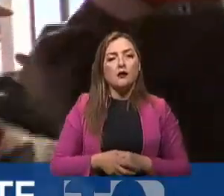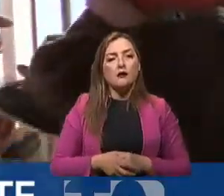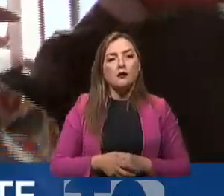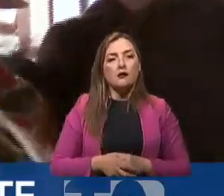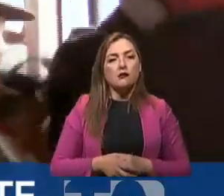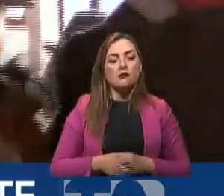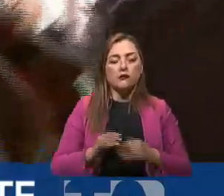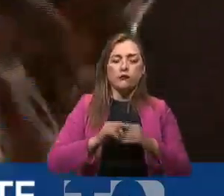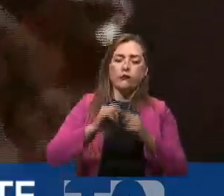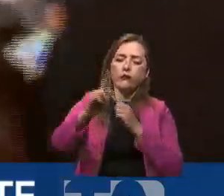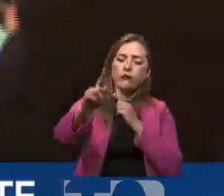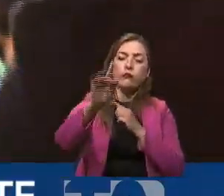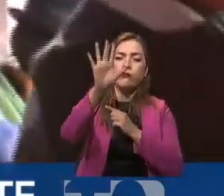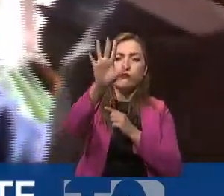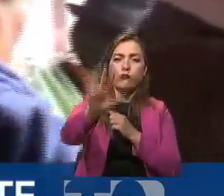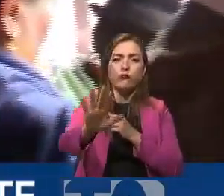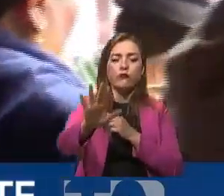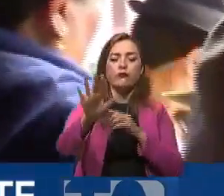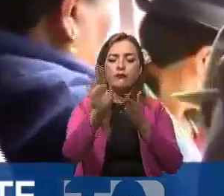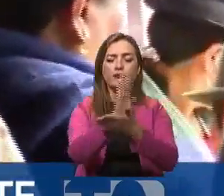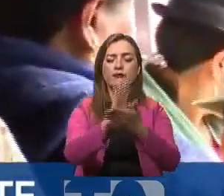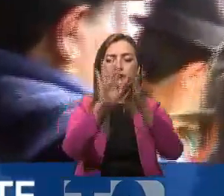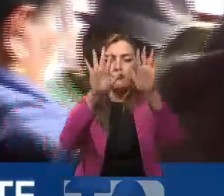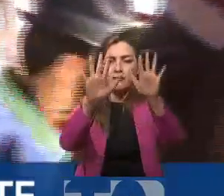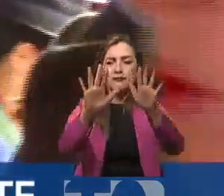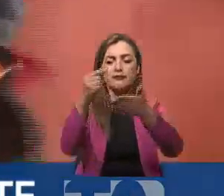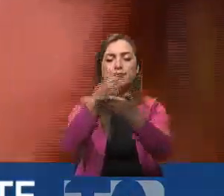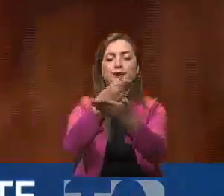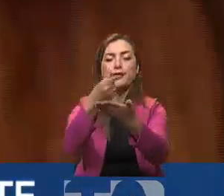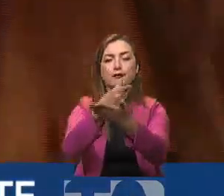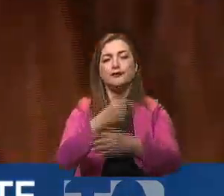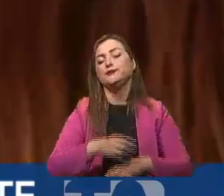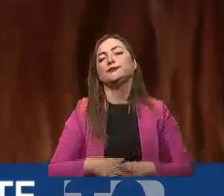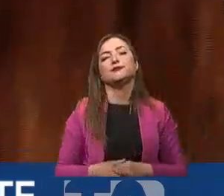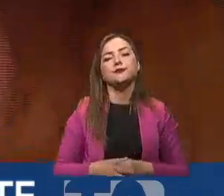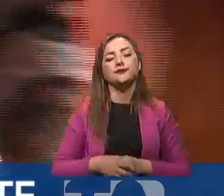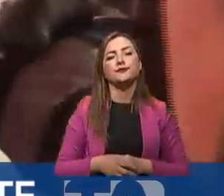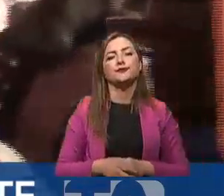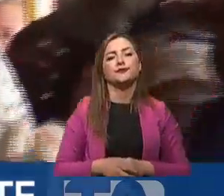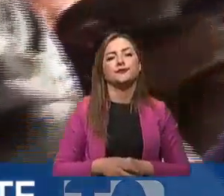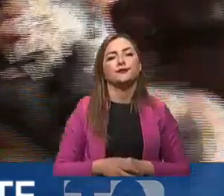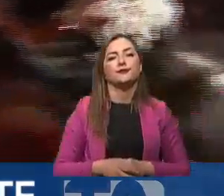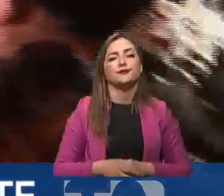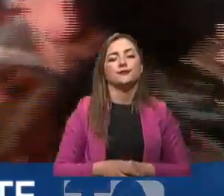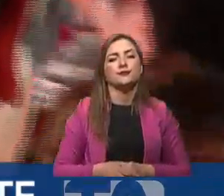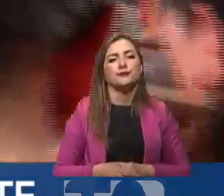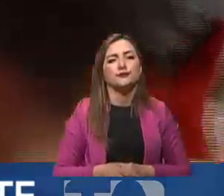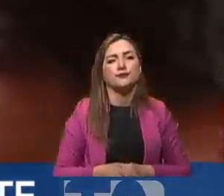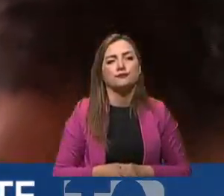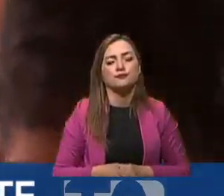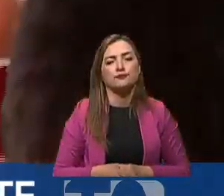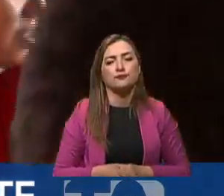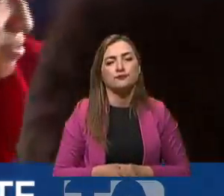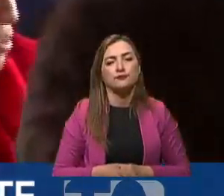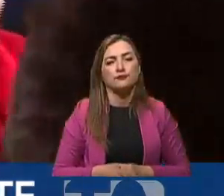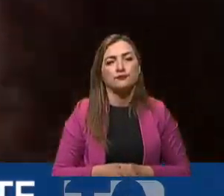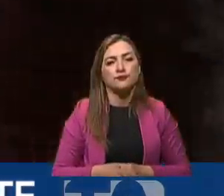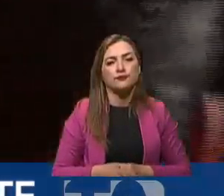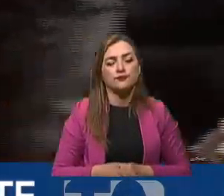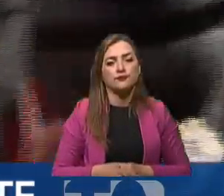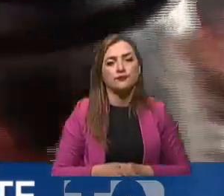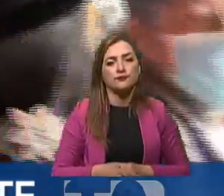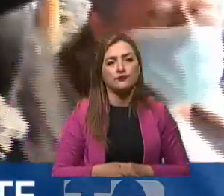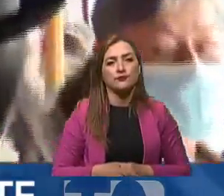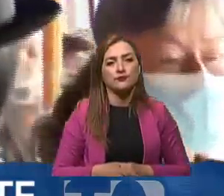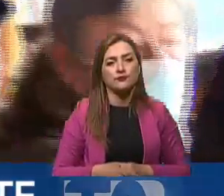5 kilómetros que beneficia a 10 barrios en este sector de Guamanica. Vamos en este momento precisamente ya a subirnos y hacer un pequeño